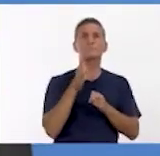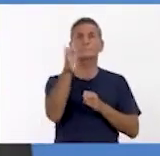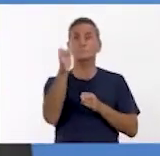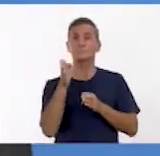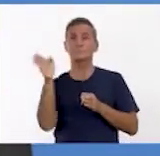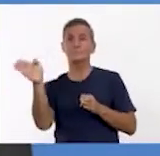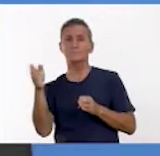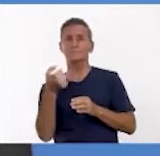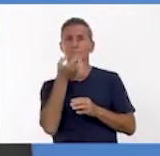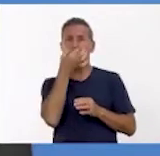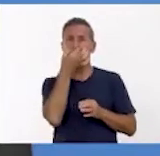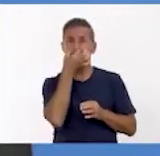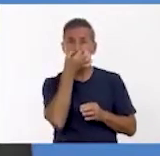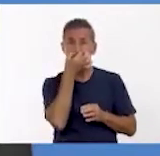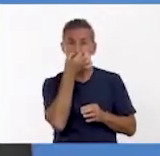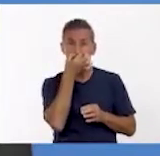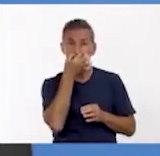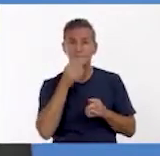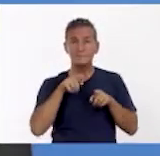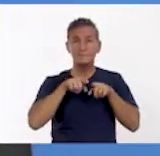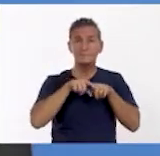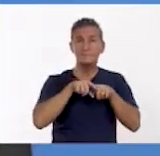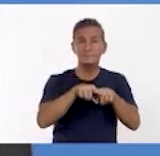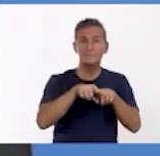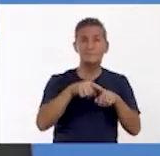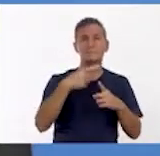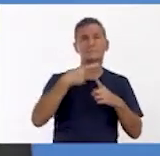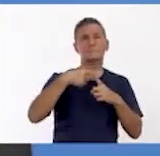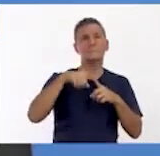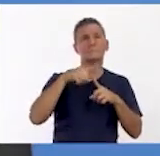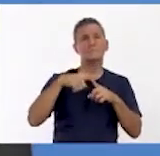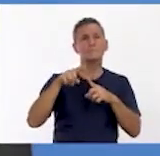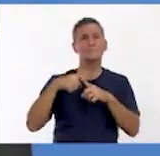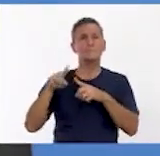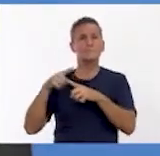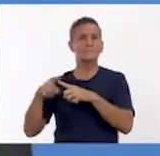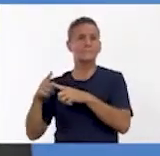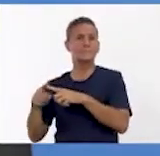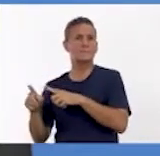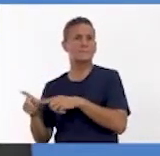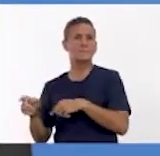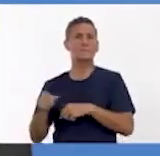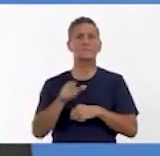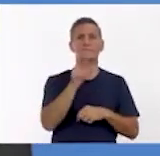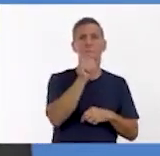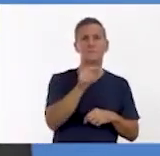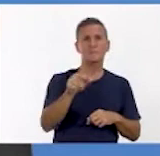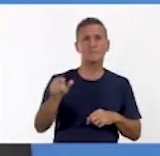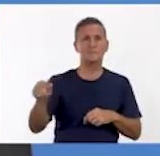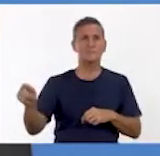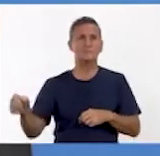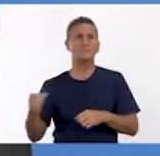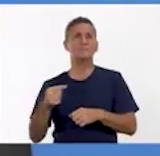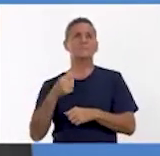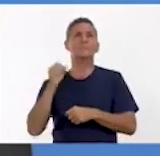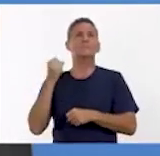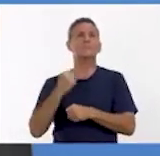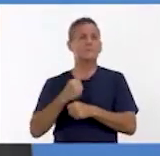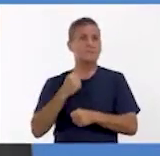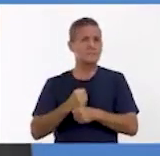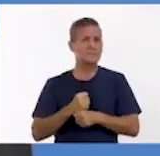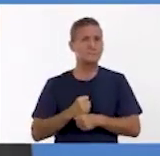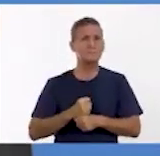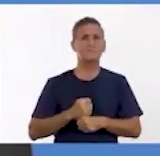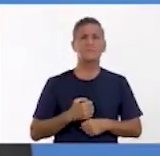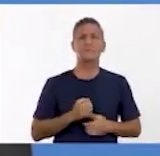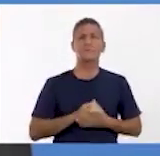África junto con todos otros sectores de nuestro país para salvar vida,